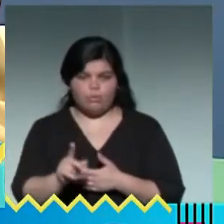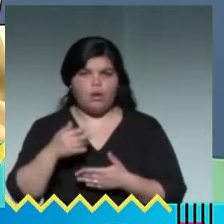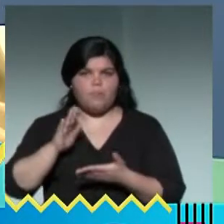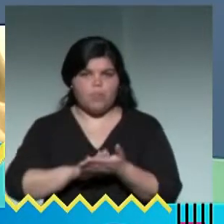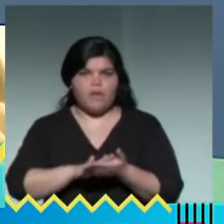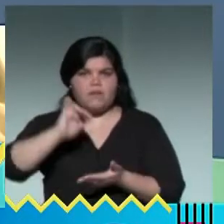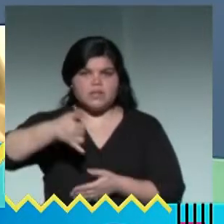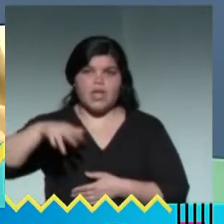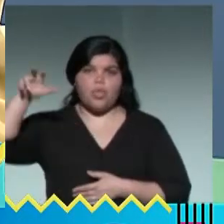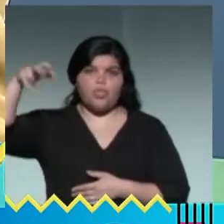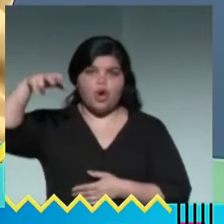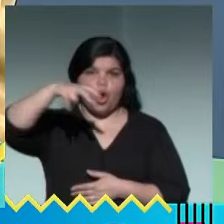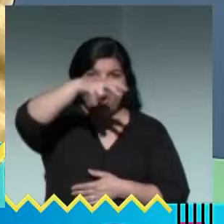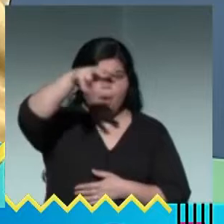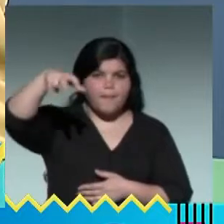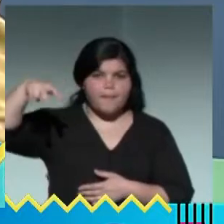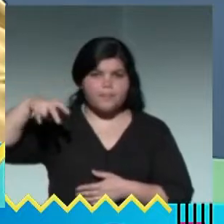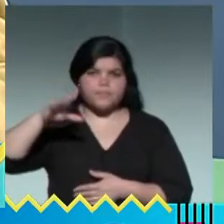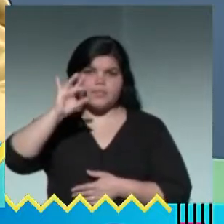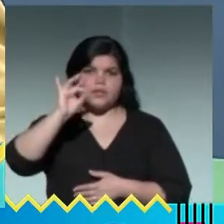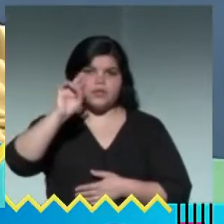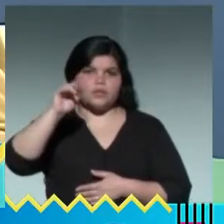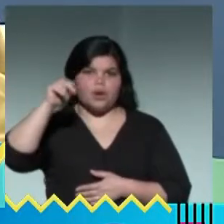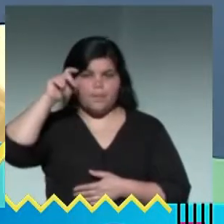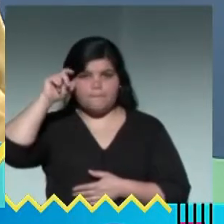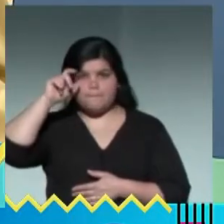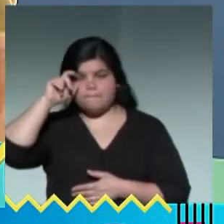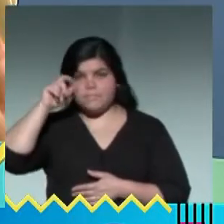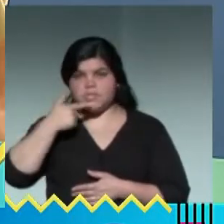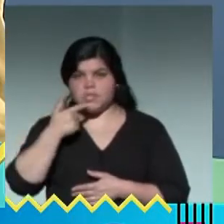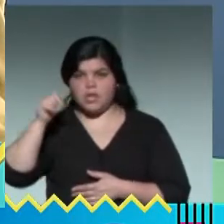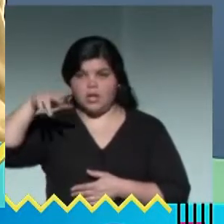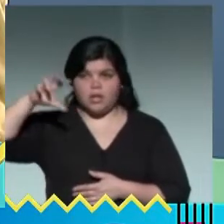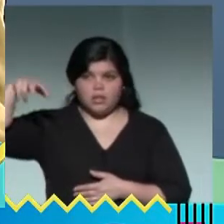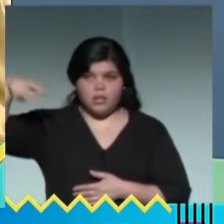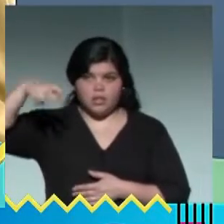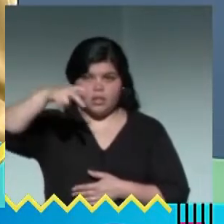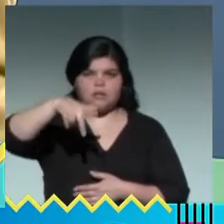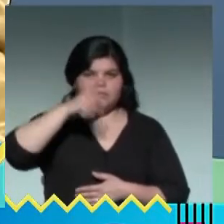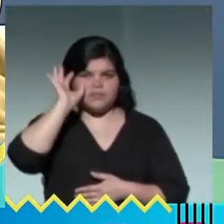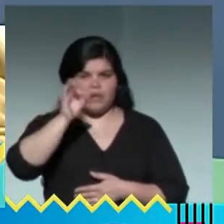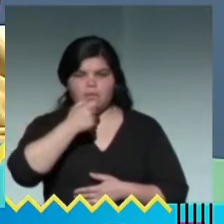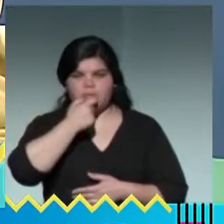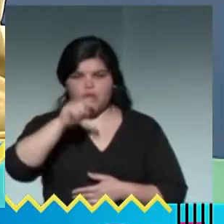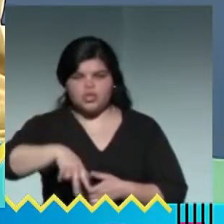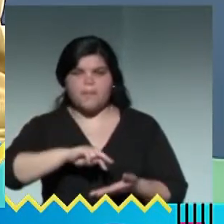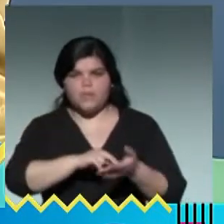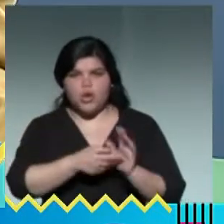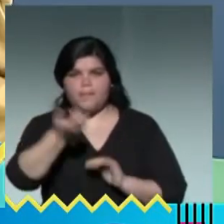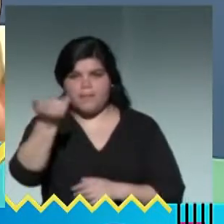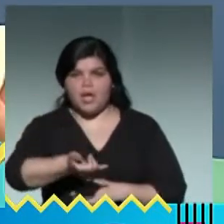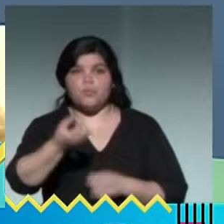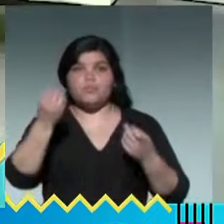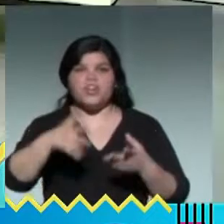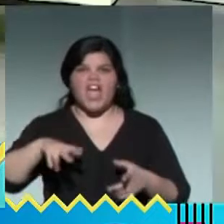se manejan por computadora. Está bien, Mendoza tiene un problema, a lo mejor, para que esos drones funcionen por su